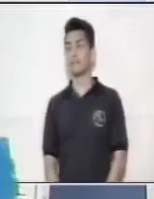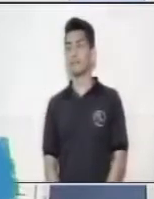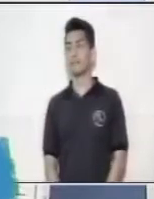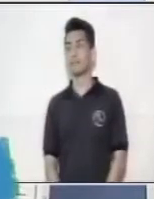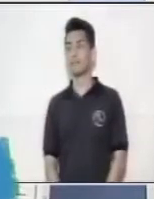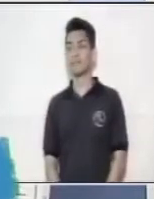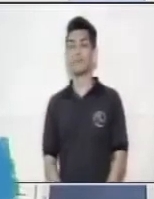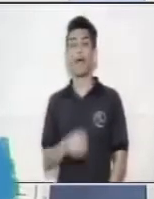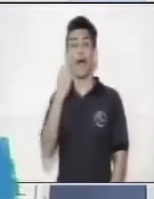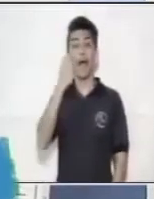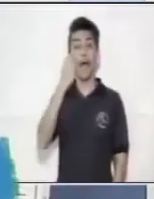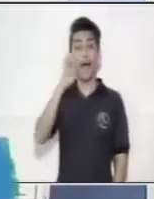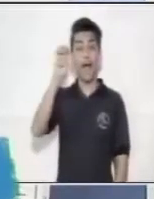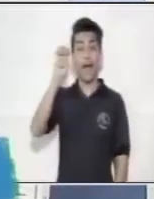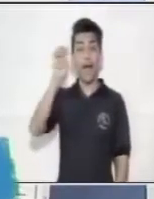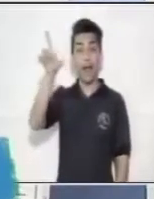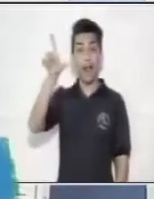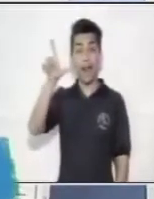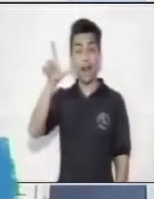es